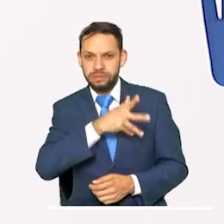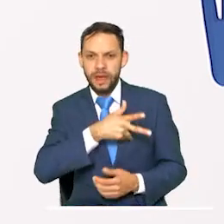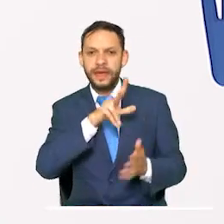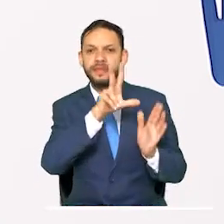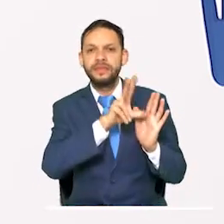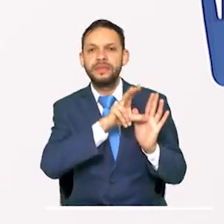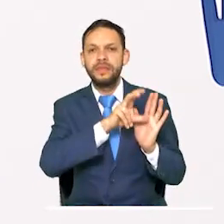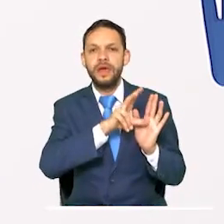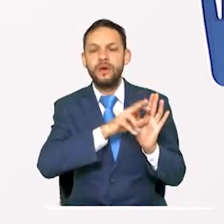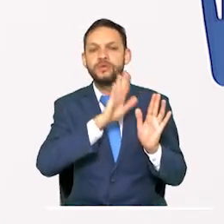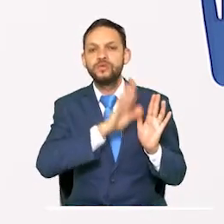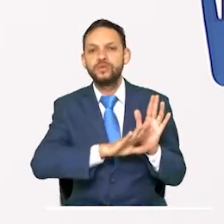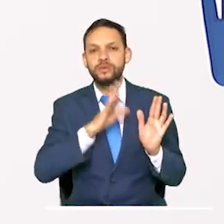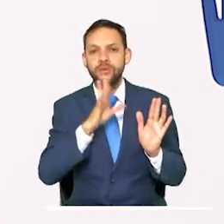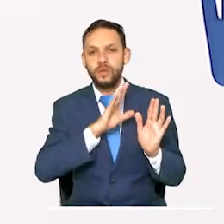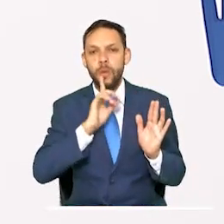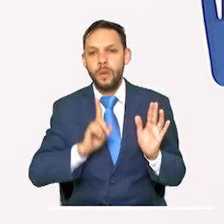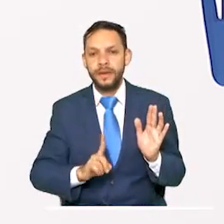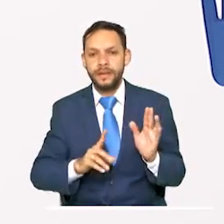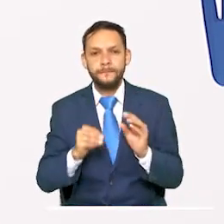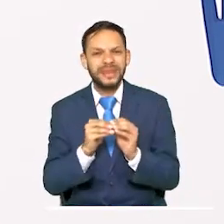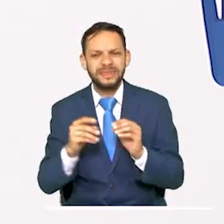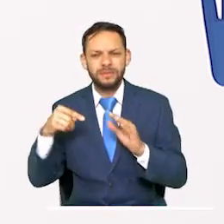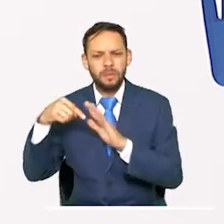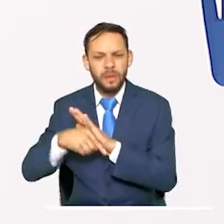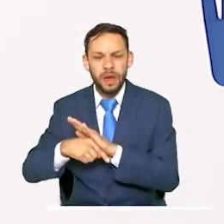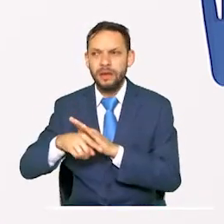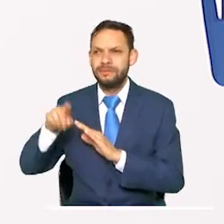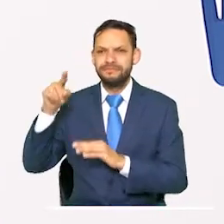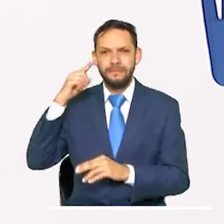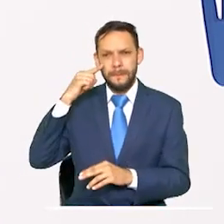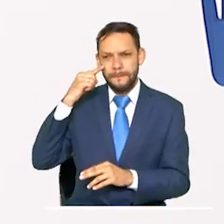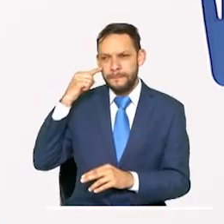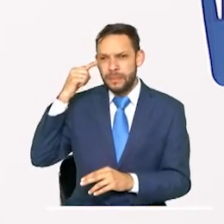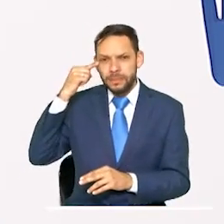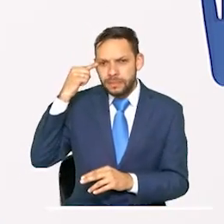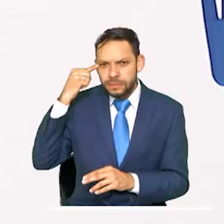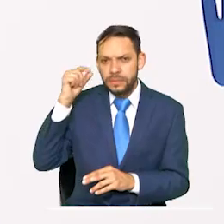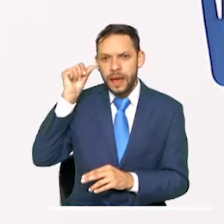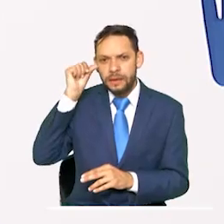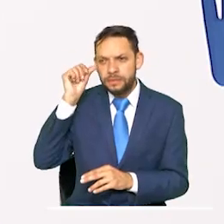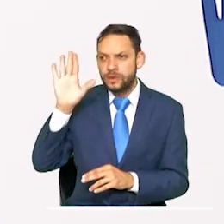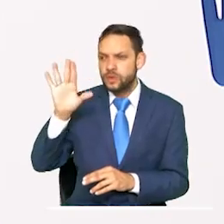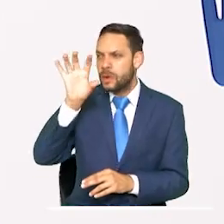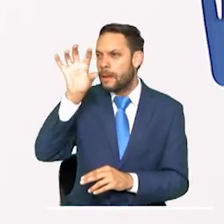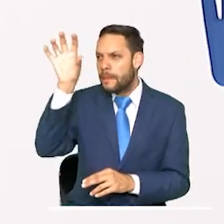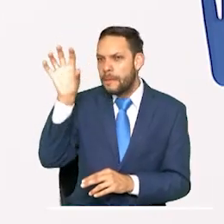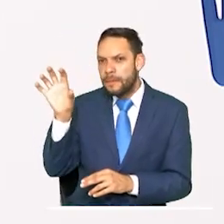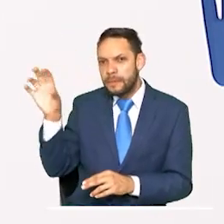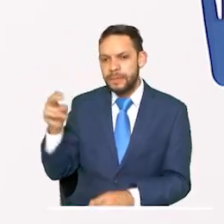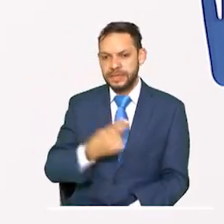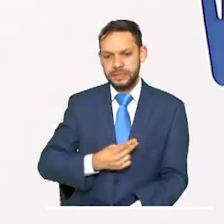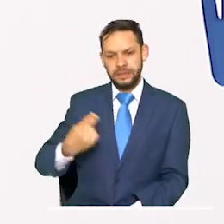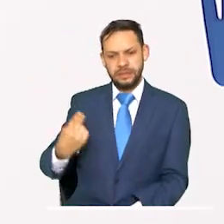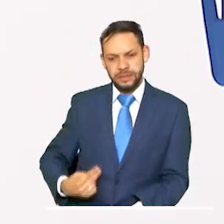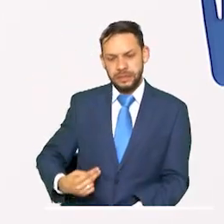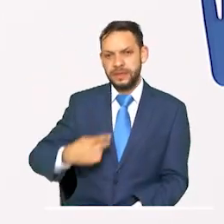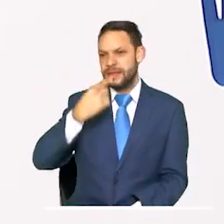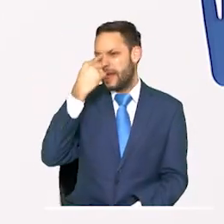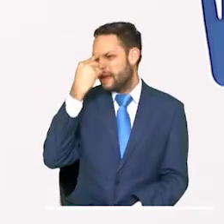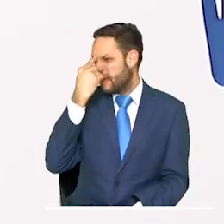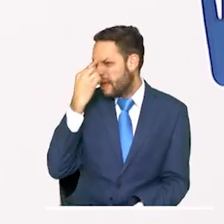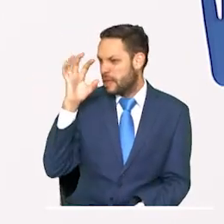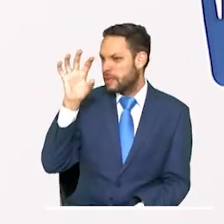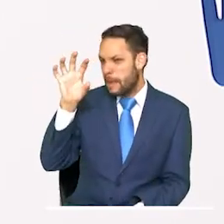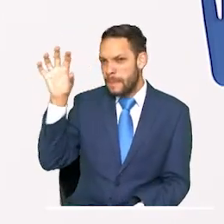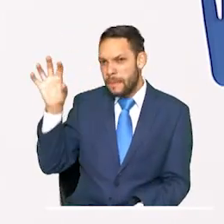científico, y especialmente en países que nos llevan muchos años en la ciencia médica, como India, China y todo